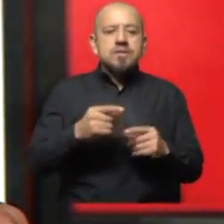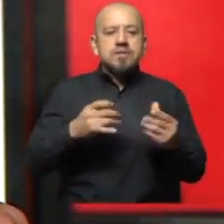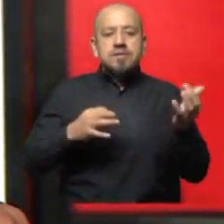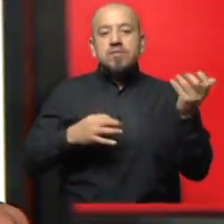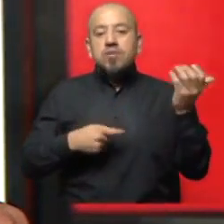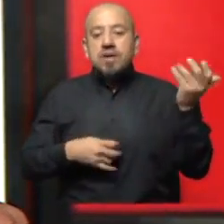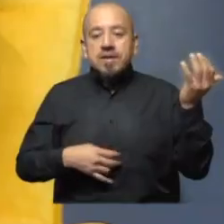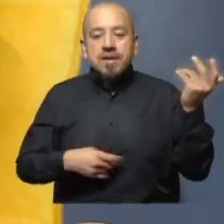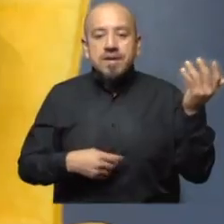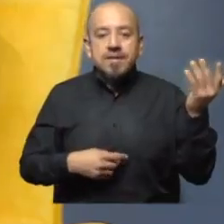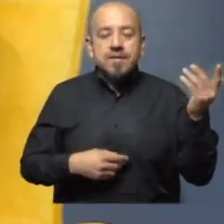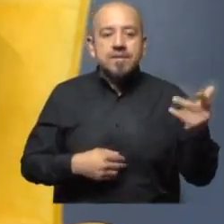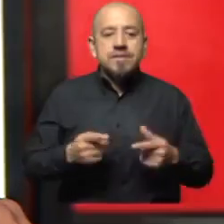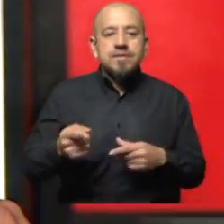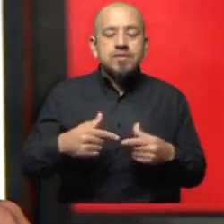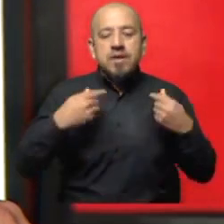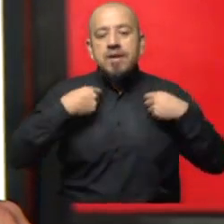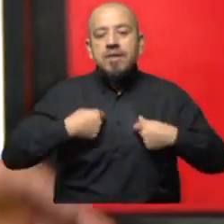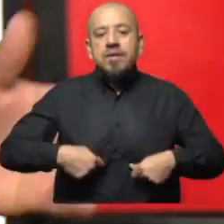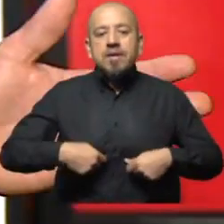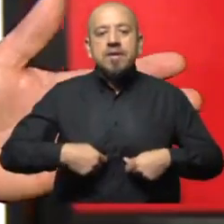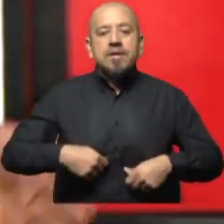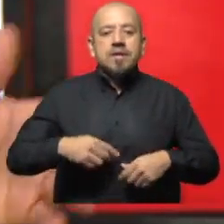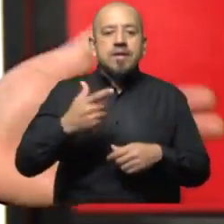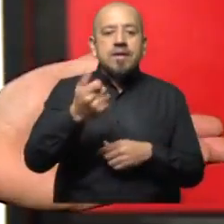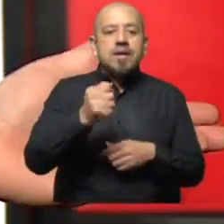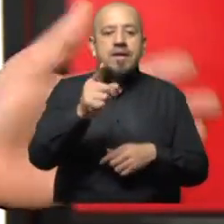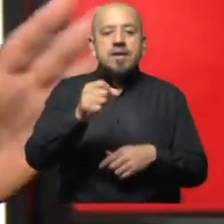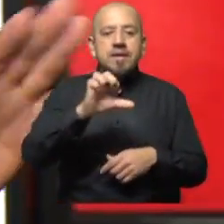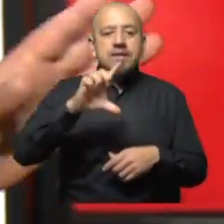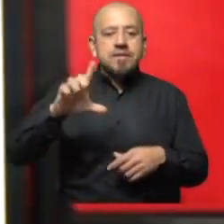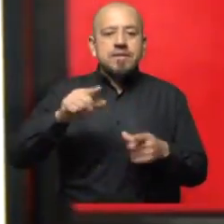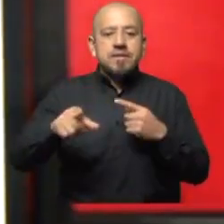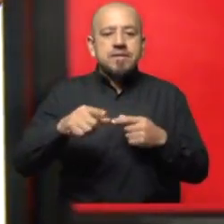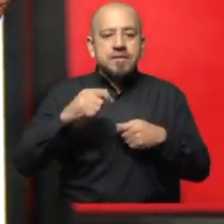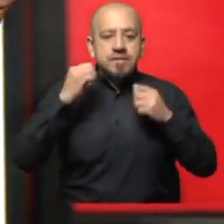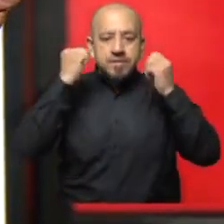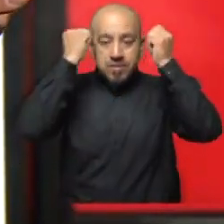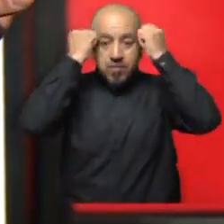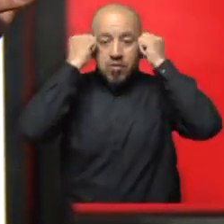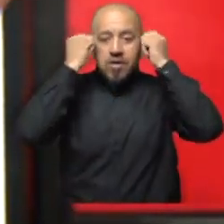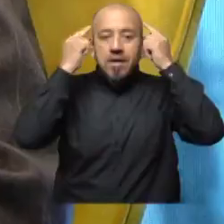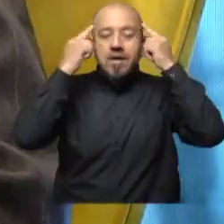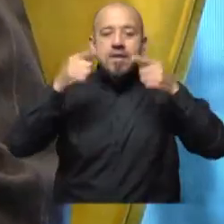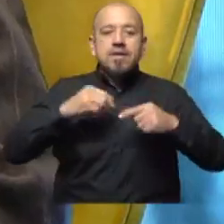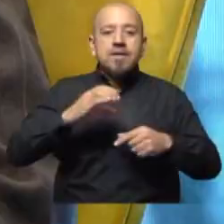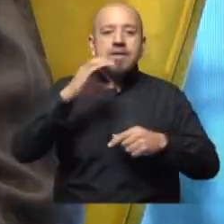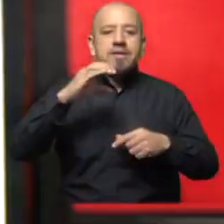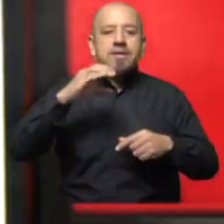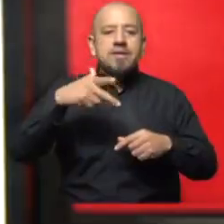products y una gorra del chico esa única parte no me acuerdo porque nunca